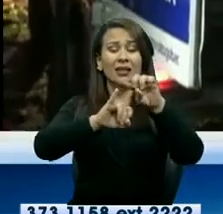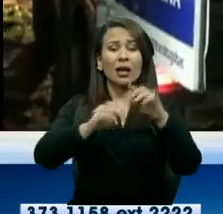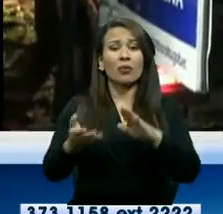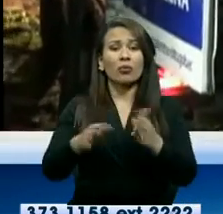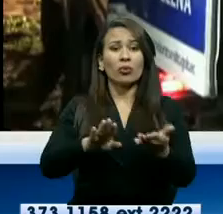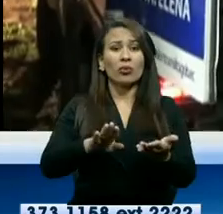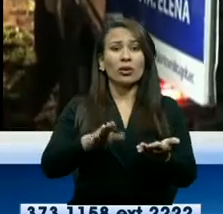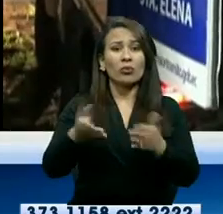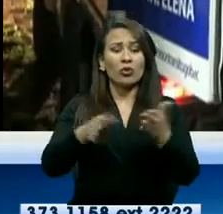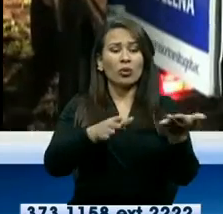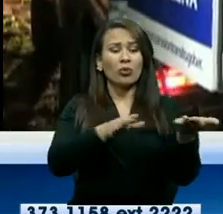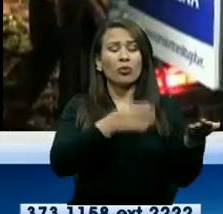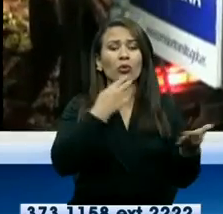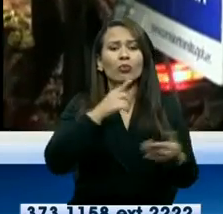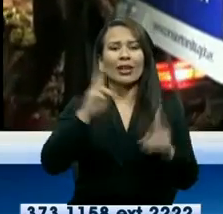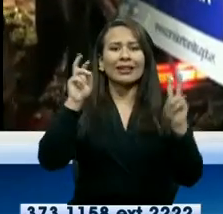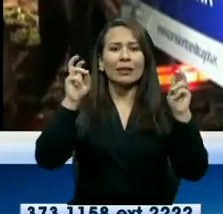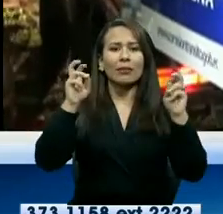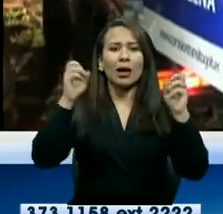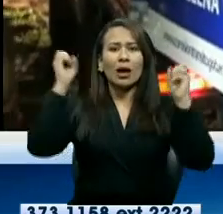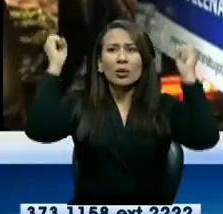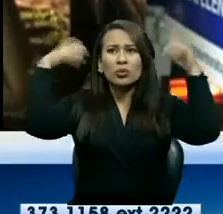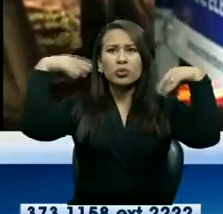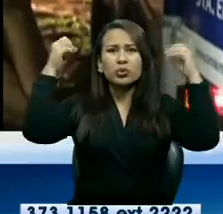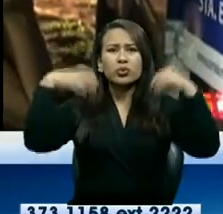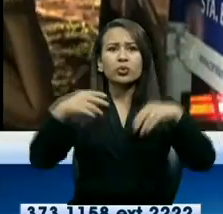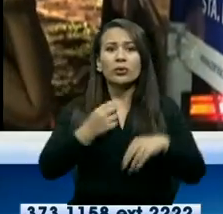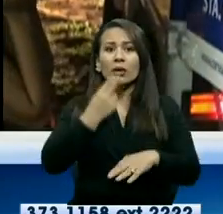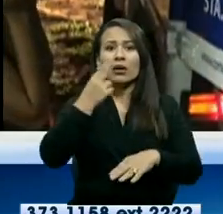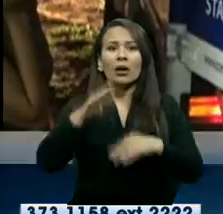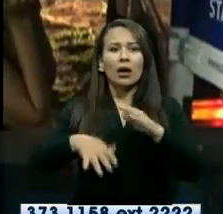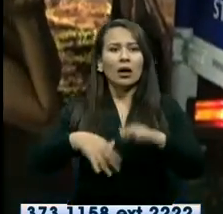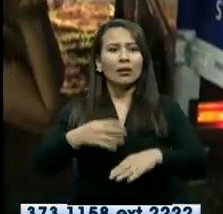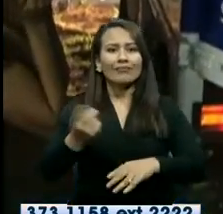de la temporada invernal en la provincia de Santa Elena, informó Darwin Villao.